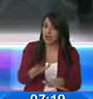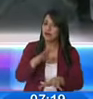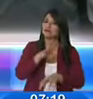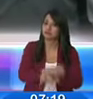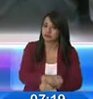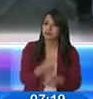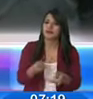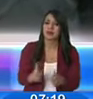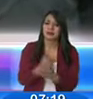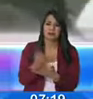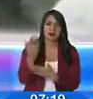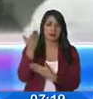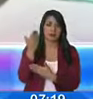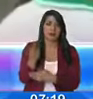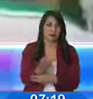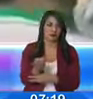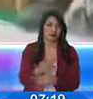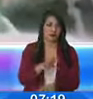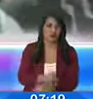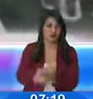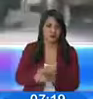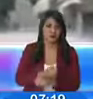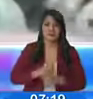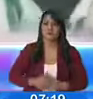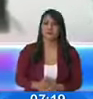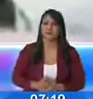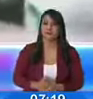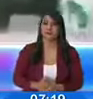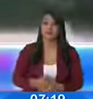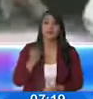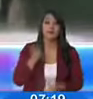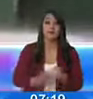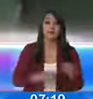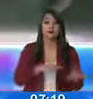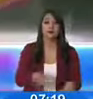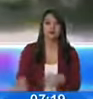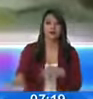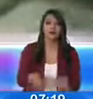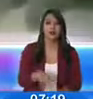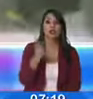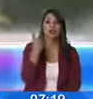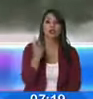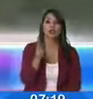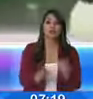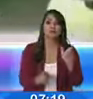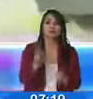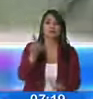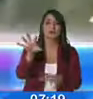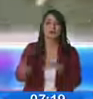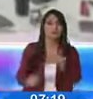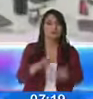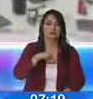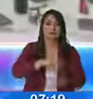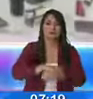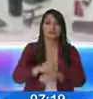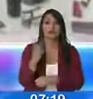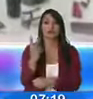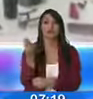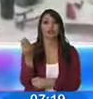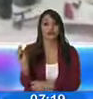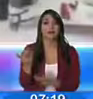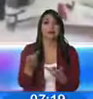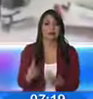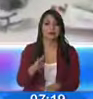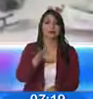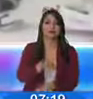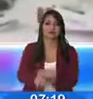la semana anterior. Villegas explicó que en este último operativo se aprehendieron a 12 personas y capturaron a 2 menores de edad